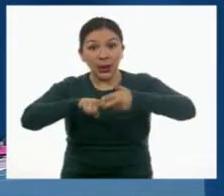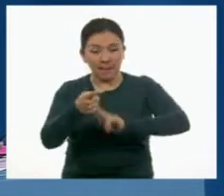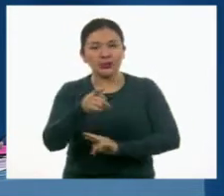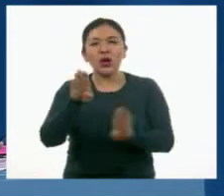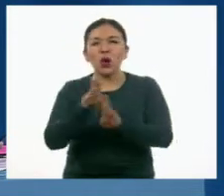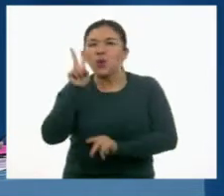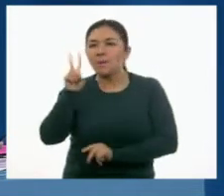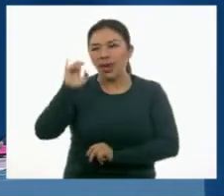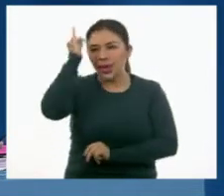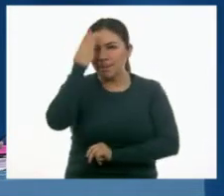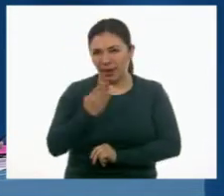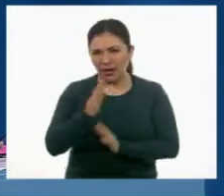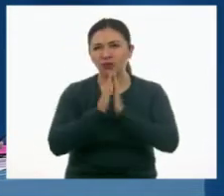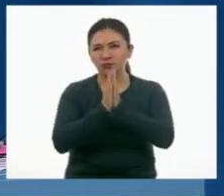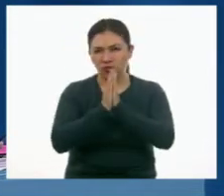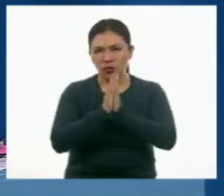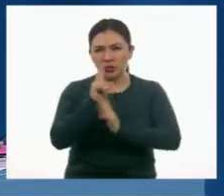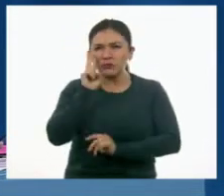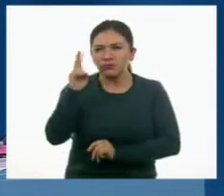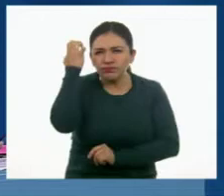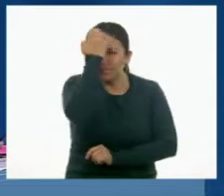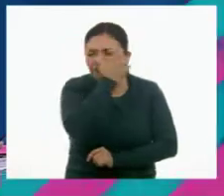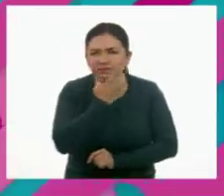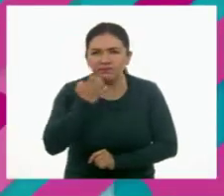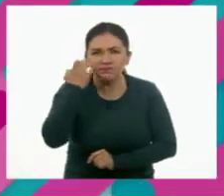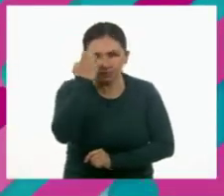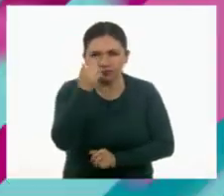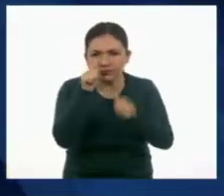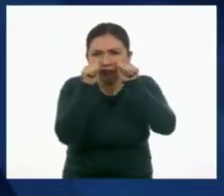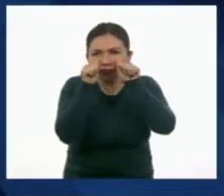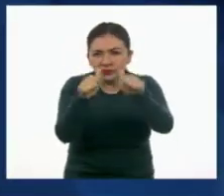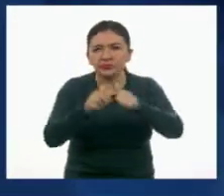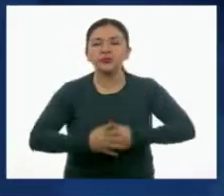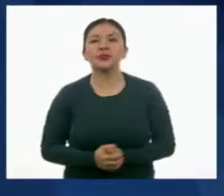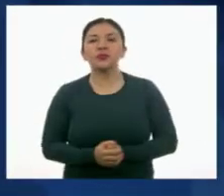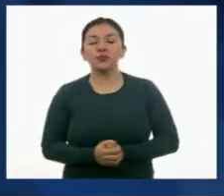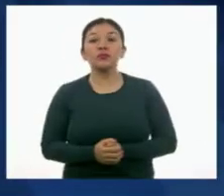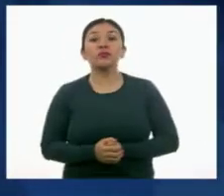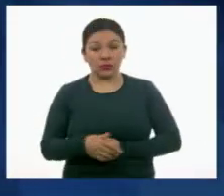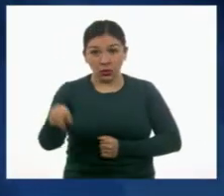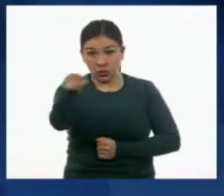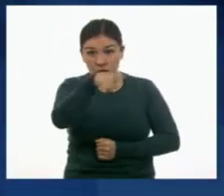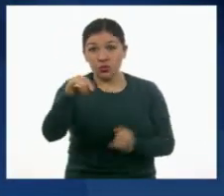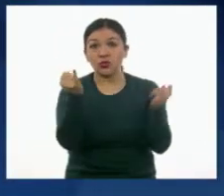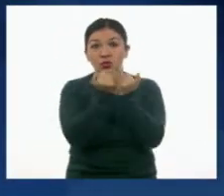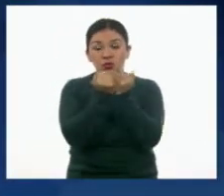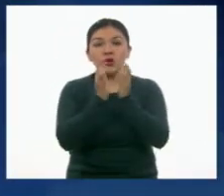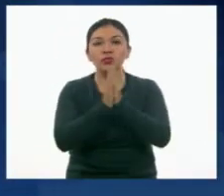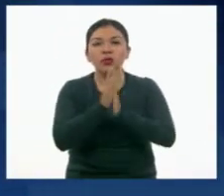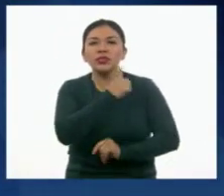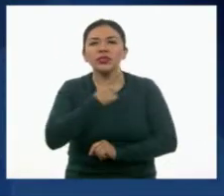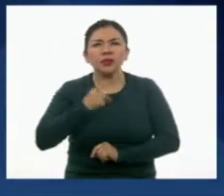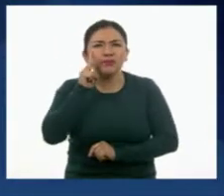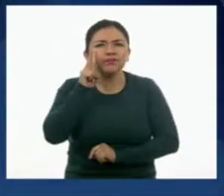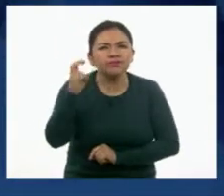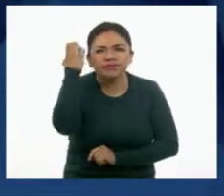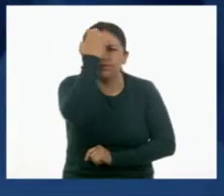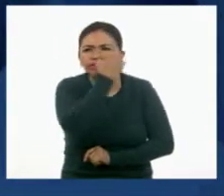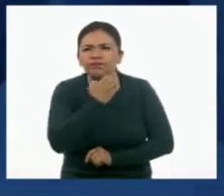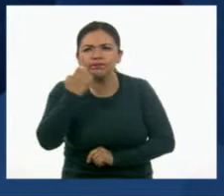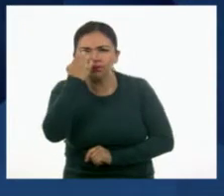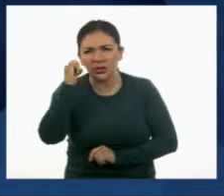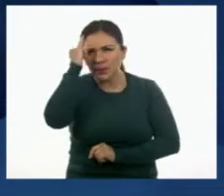unas imágenes, María. Te voy a pedir que las observes, que les pongas mucha atención y también en casa te pido que observes